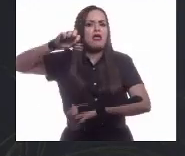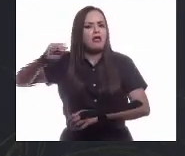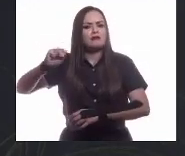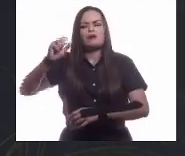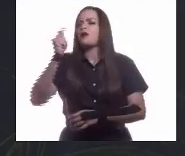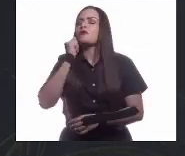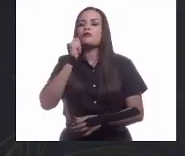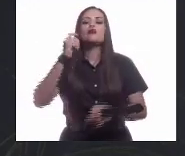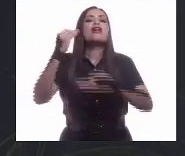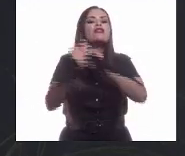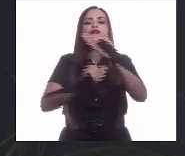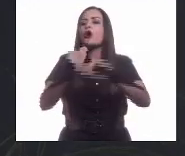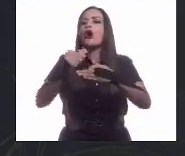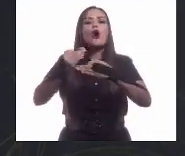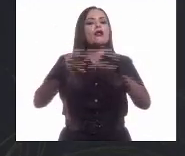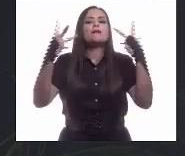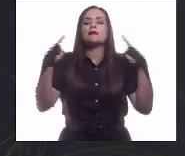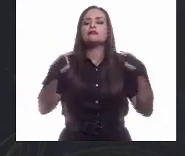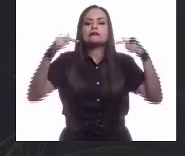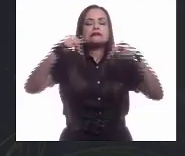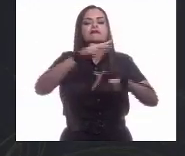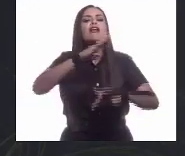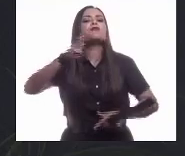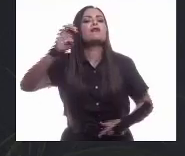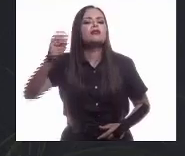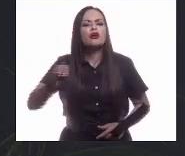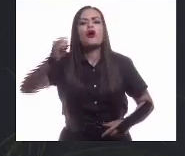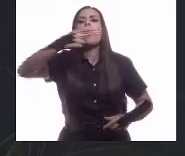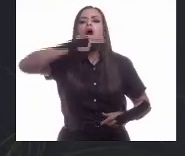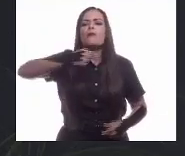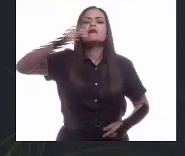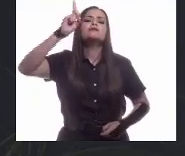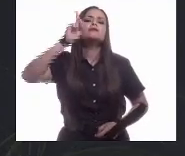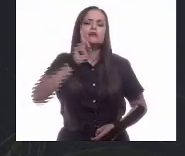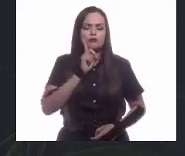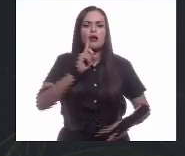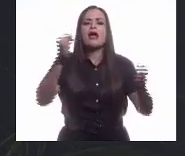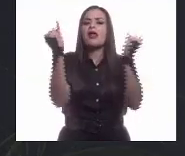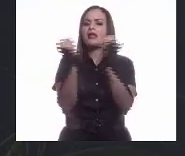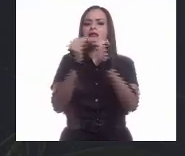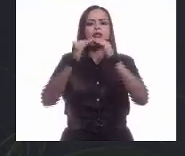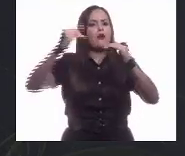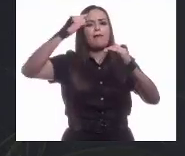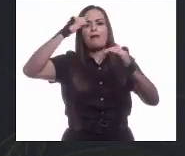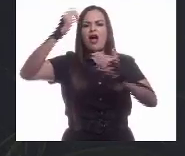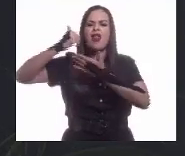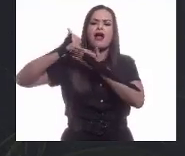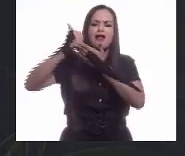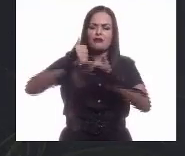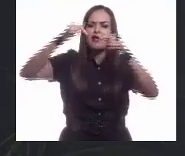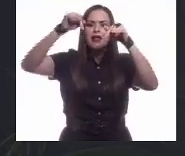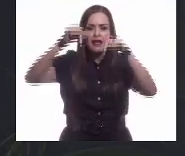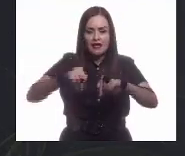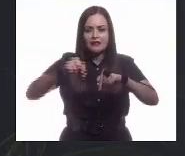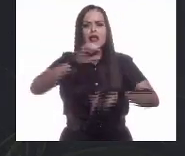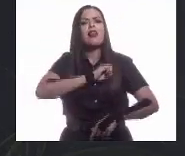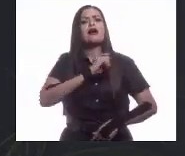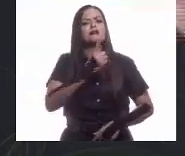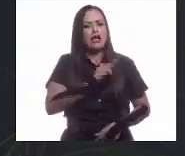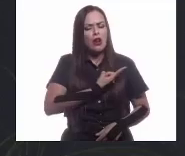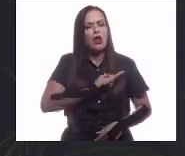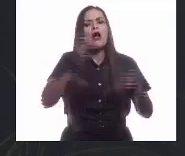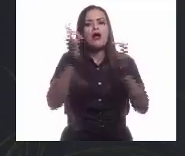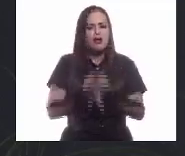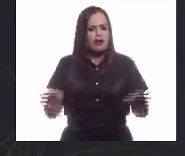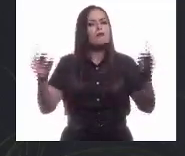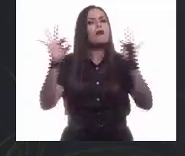todos somos sudcalifornianos y todas y todos estamos aquí para ayudarnos. Aquí la salud es primero y